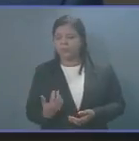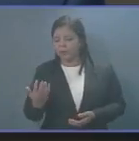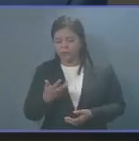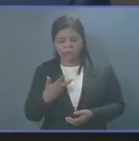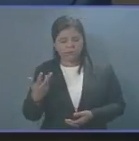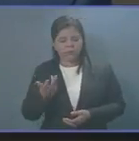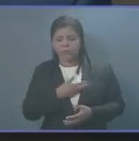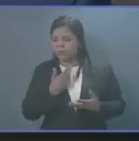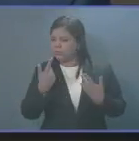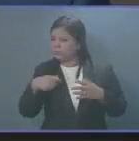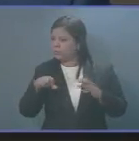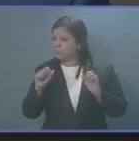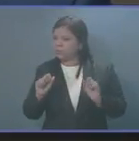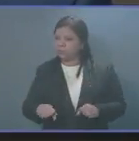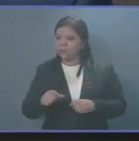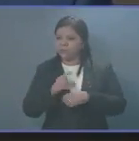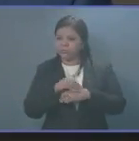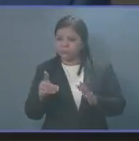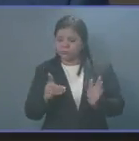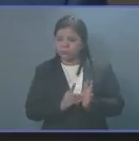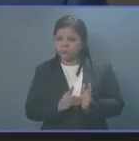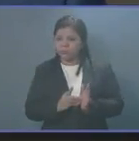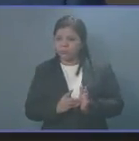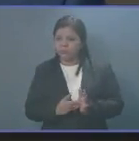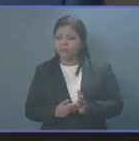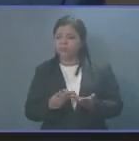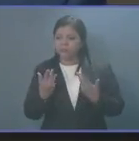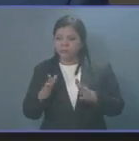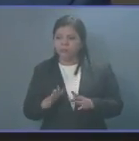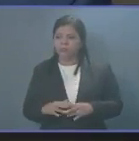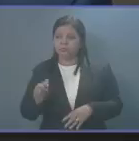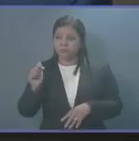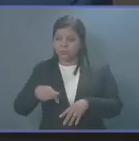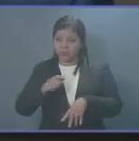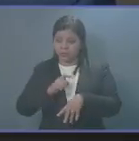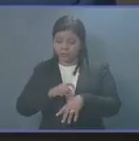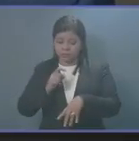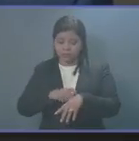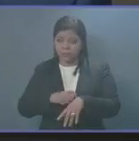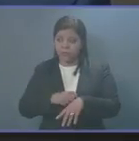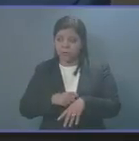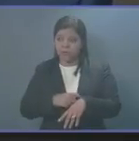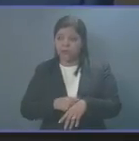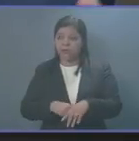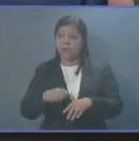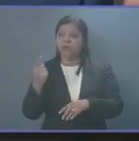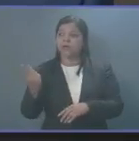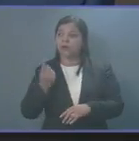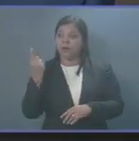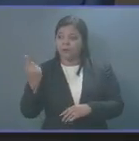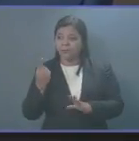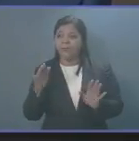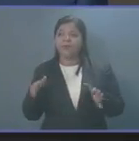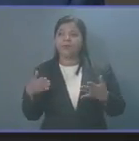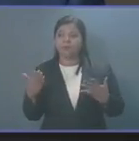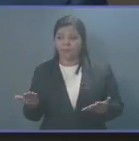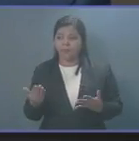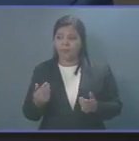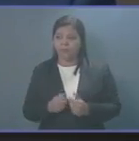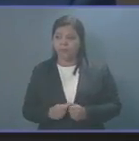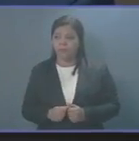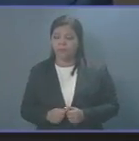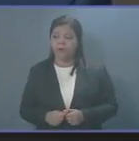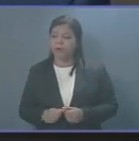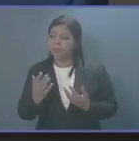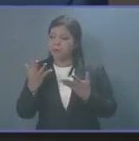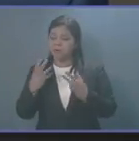podemos, colegas diputados y diputadas, dejar pasar este tema simple y sencillamente porque